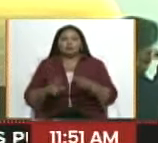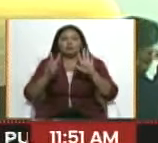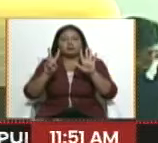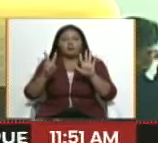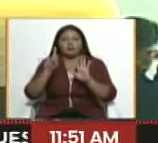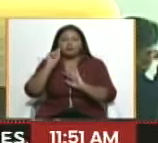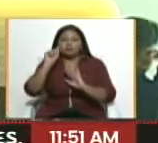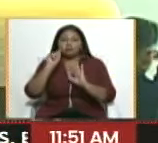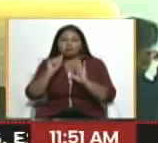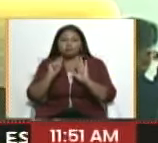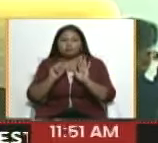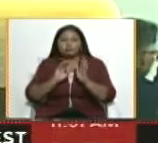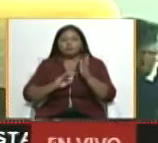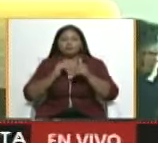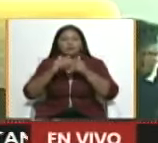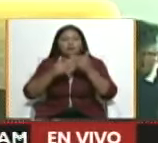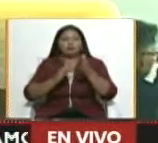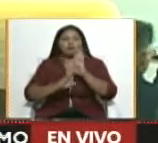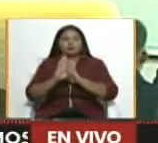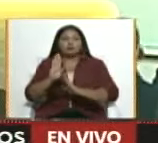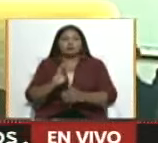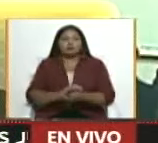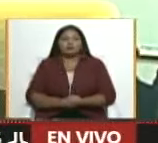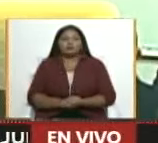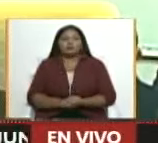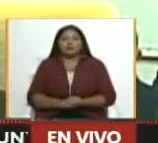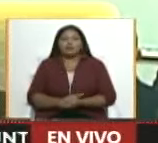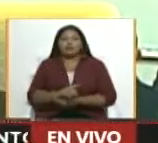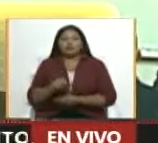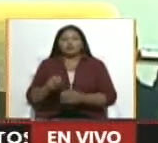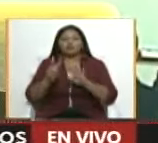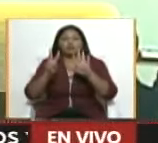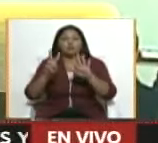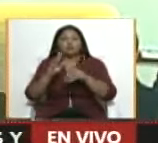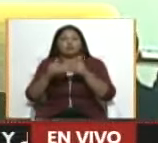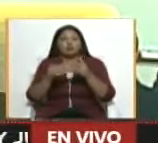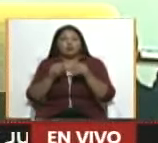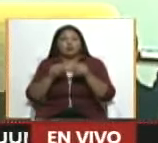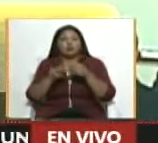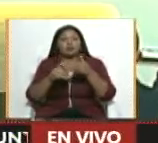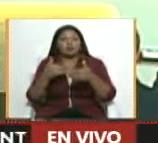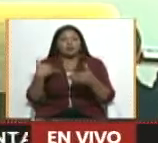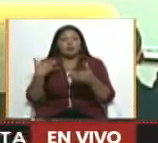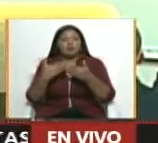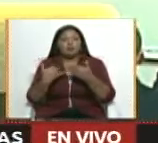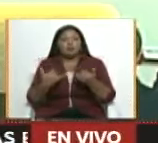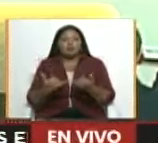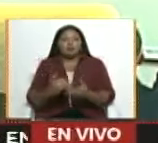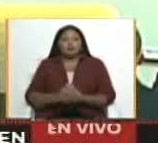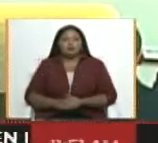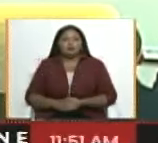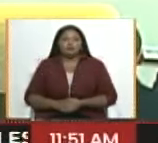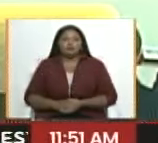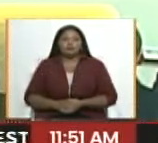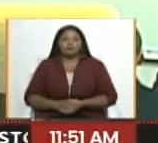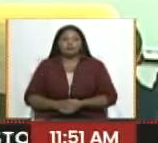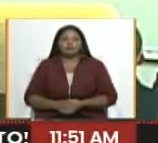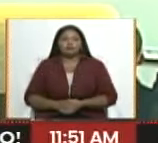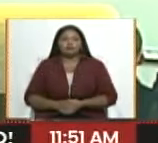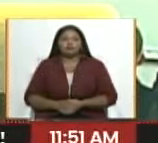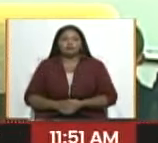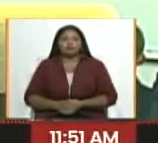venido desarrollando. Esos 7 puntos no solo quedan aquí, lo hemos venido diciendo, se